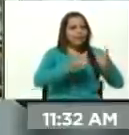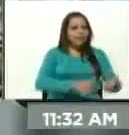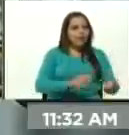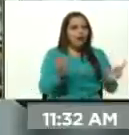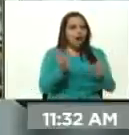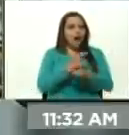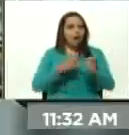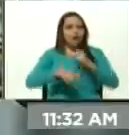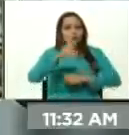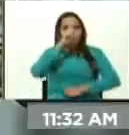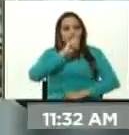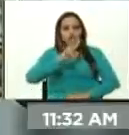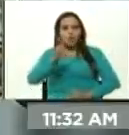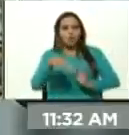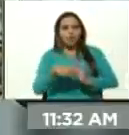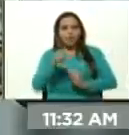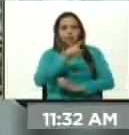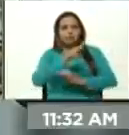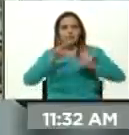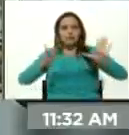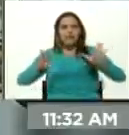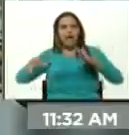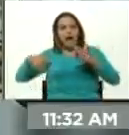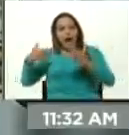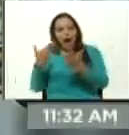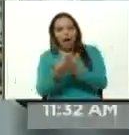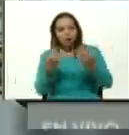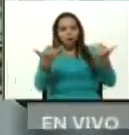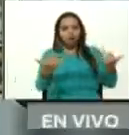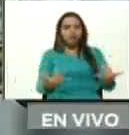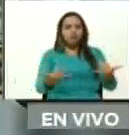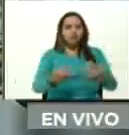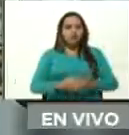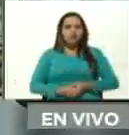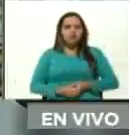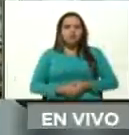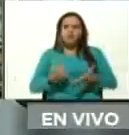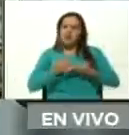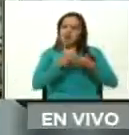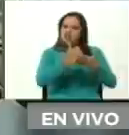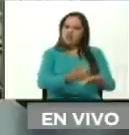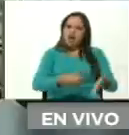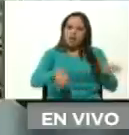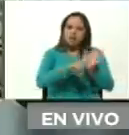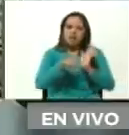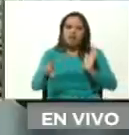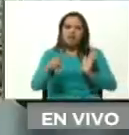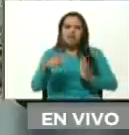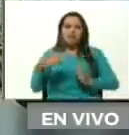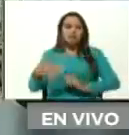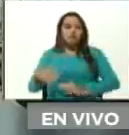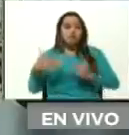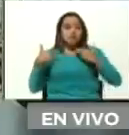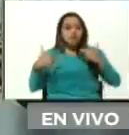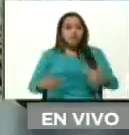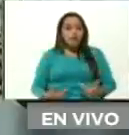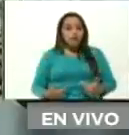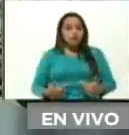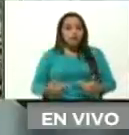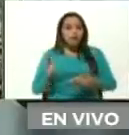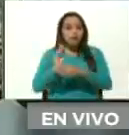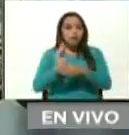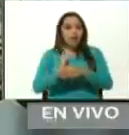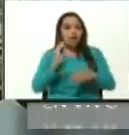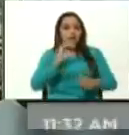agosto del año 2017 hasta la fecha, en favor, repito, de los derechos humanos y garantías constitucionales.